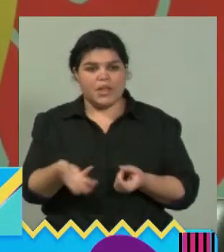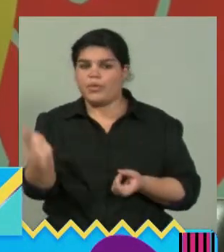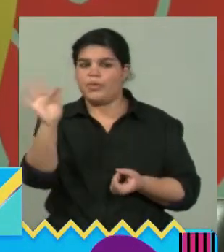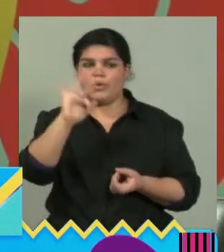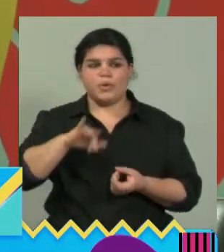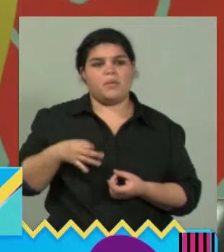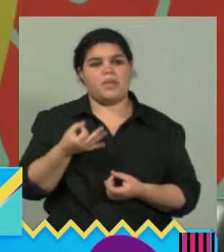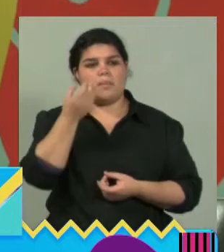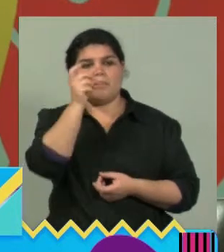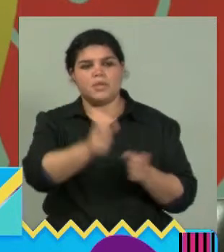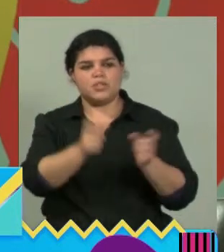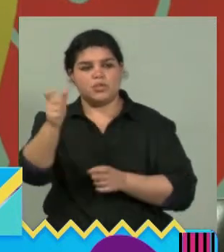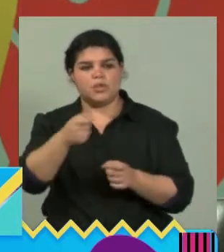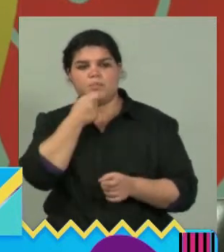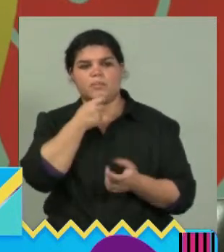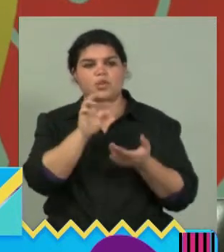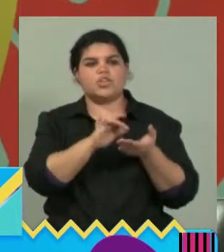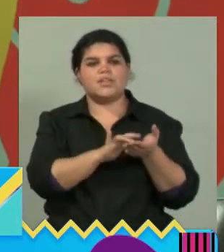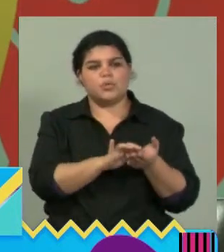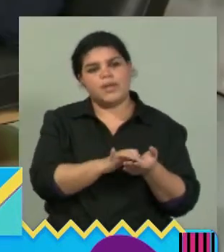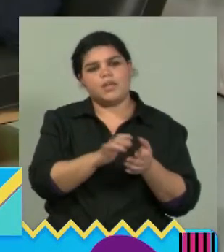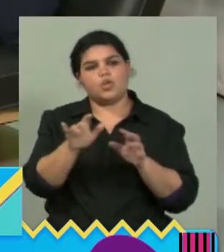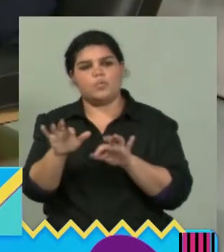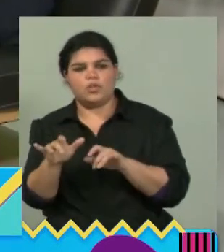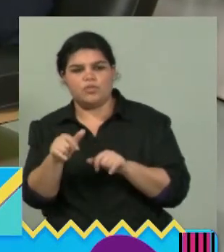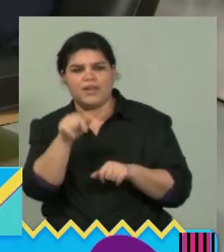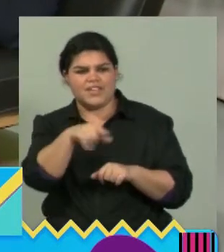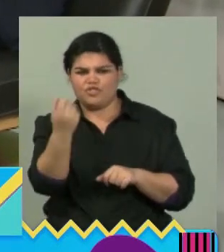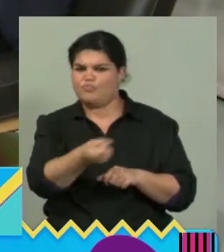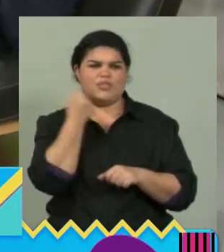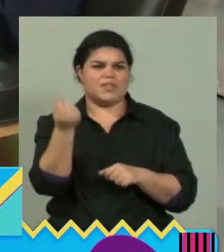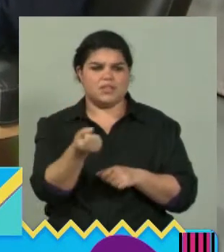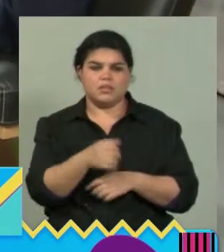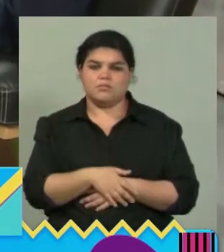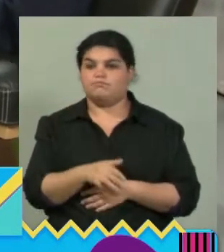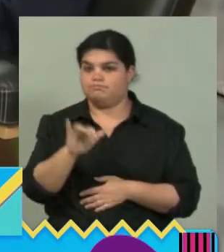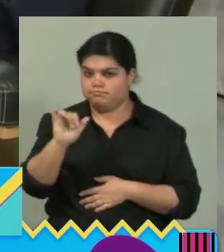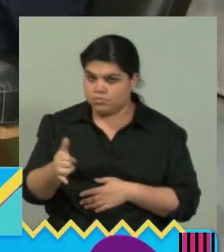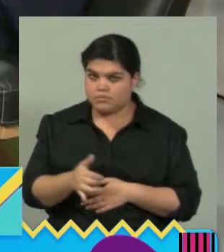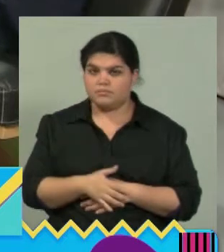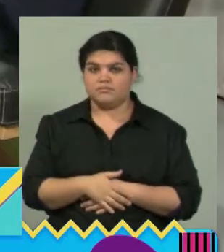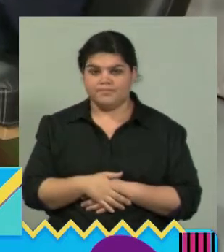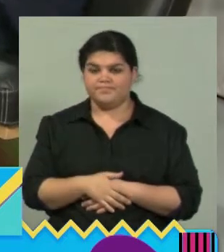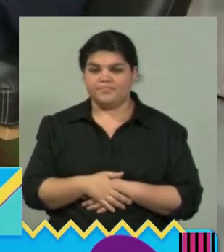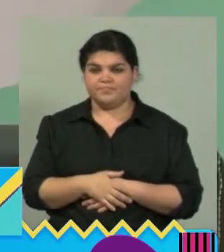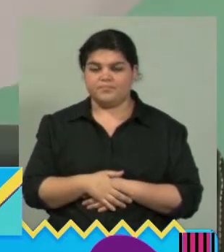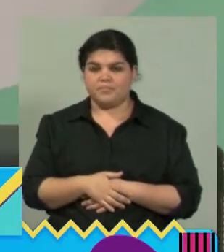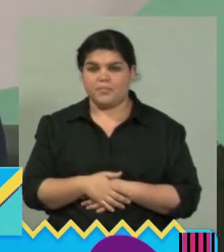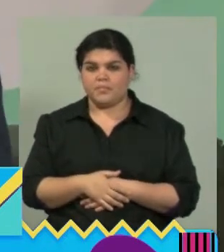ejemplo, uno que usa un celular, uno que usa una computadora. Sin lugar a dudas que creo que nadie se